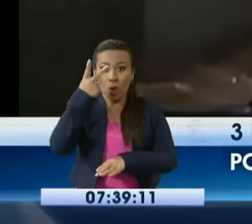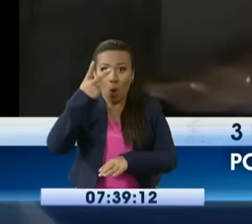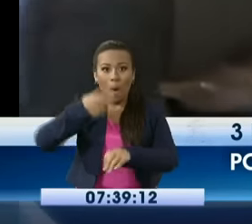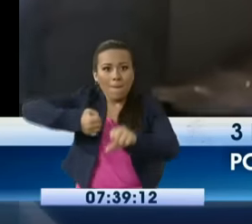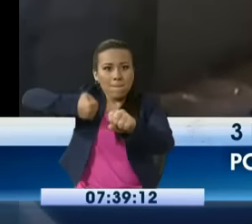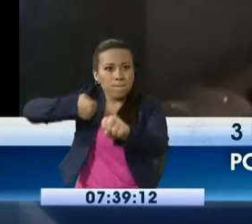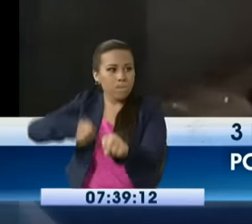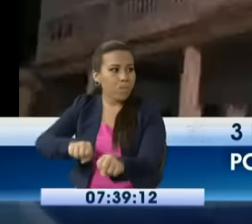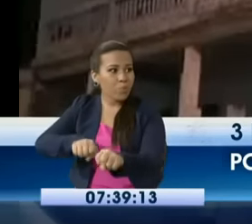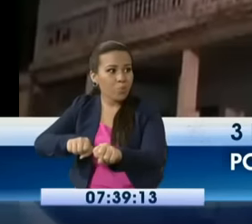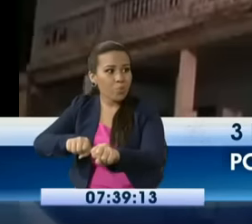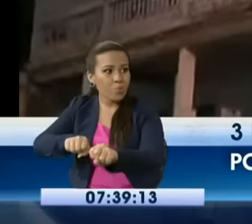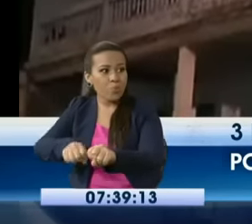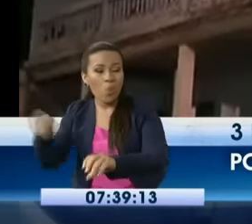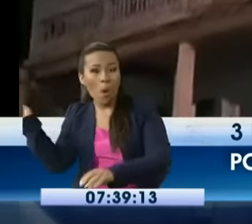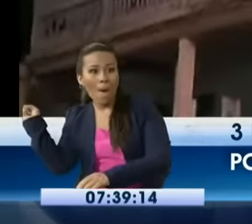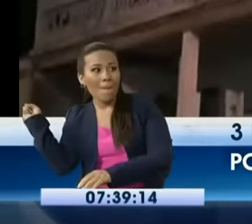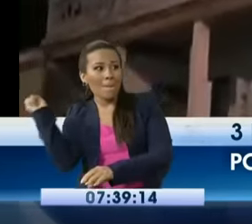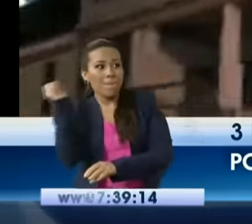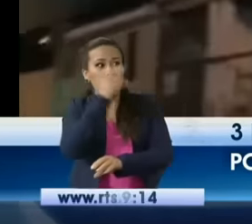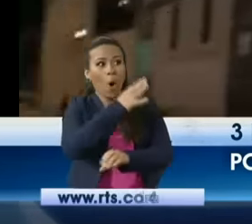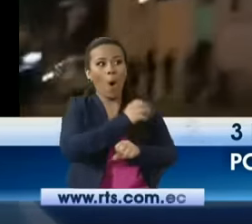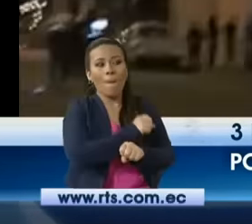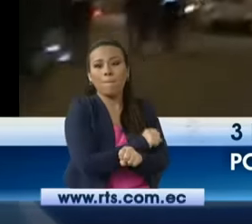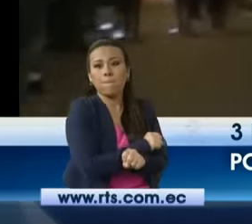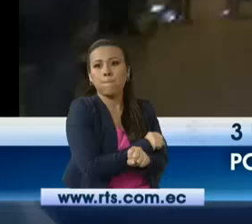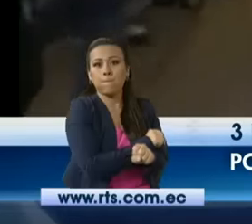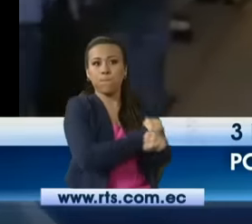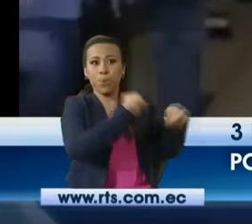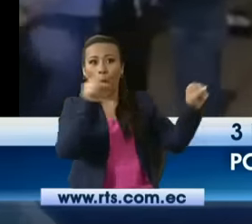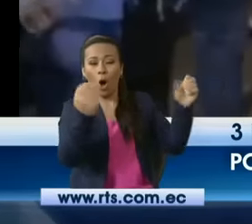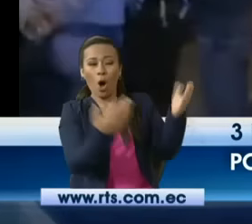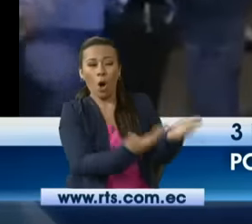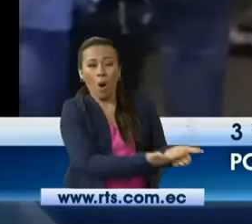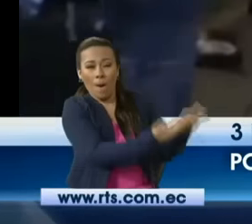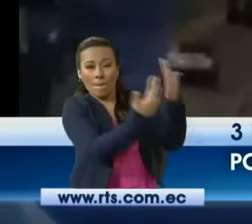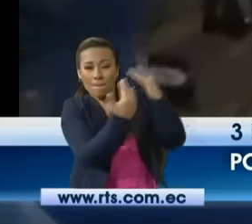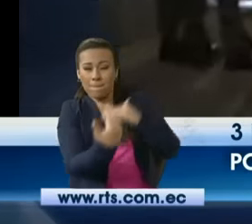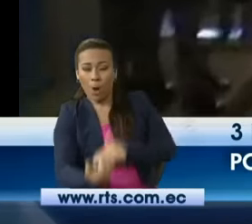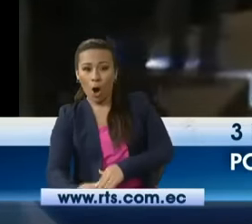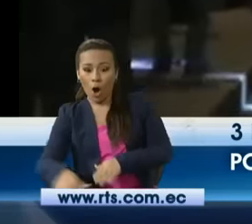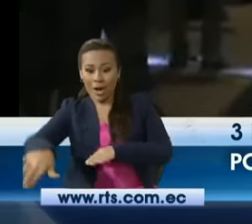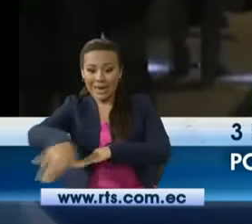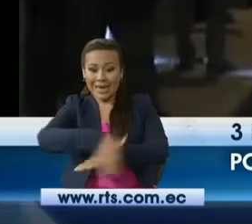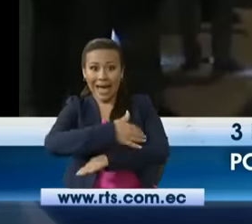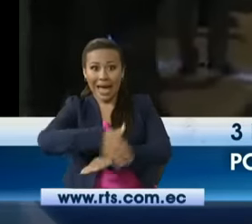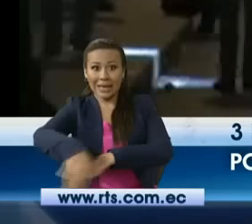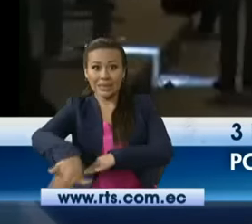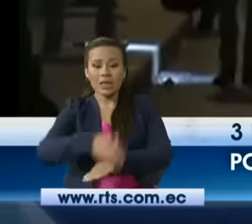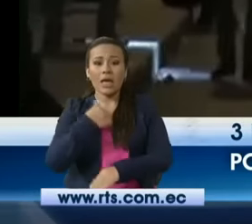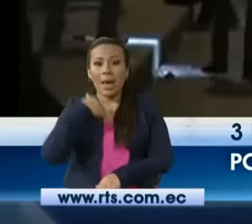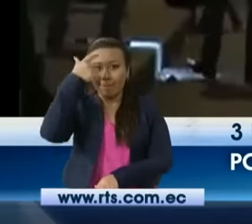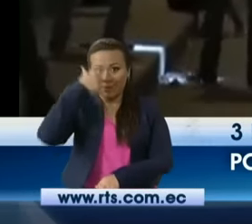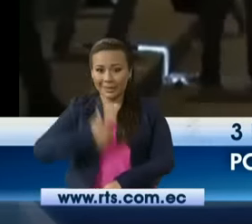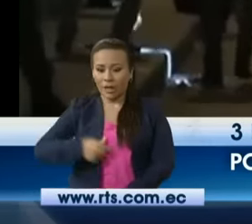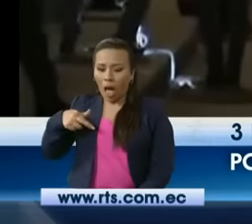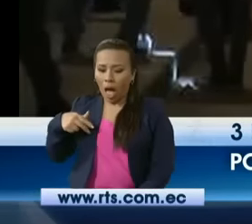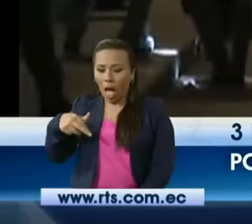de una moto habrían lanzado un artefacto explosivo a un domicilio ubicado en la